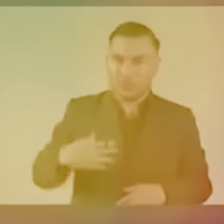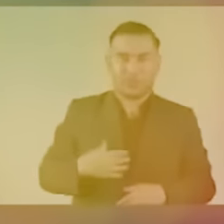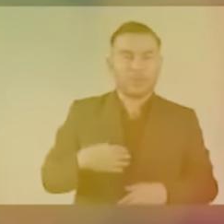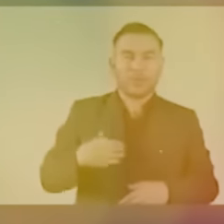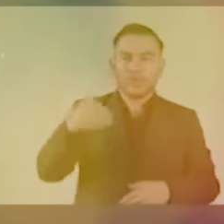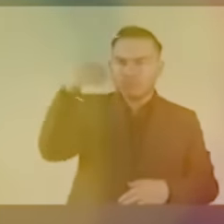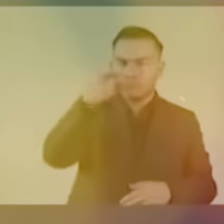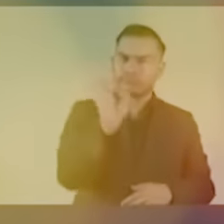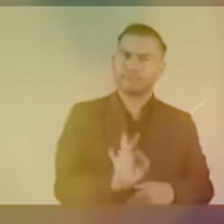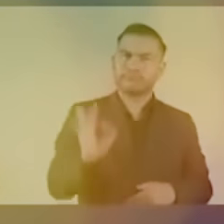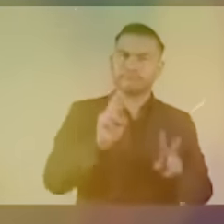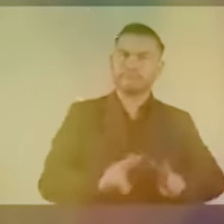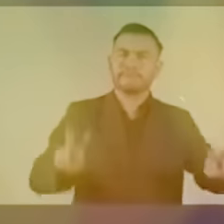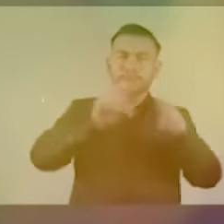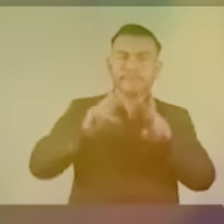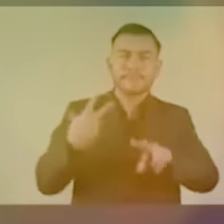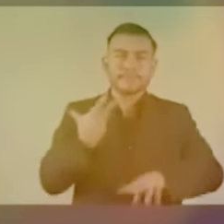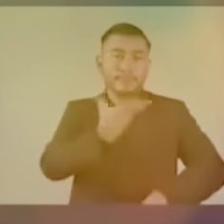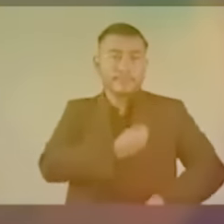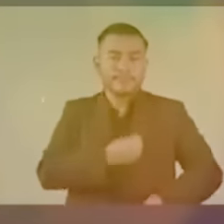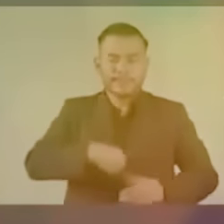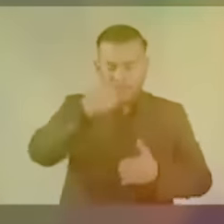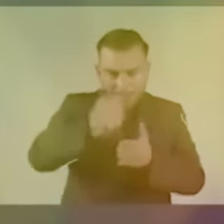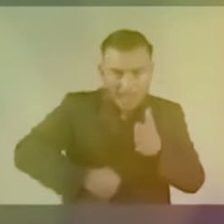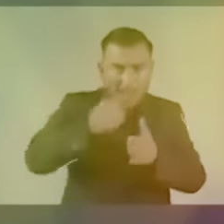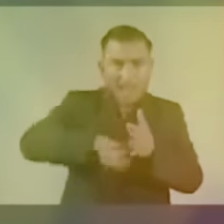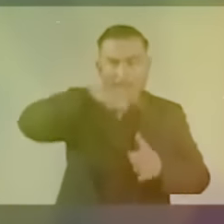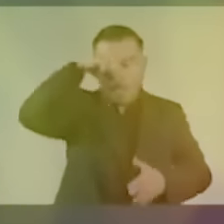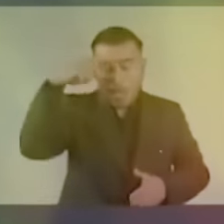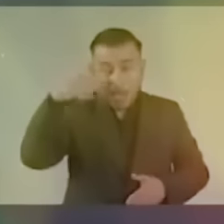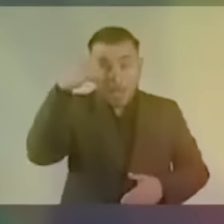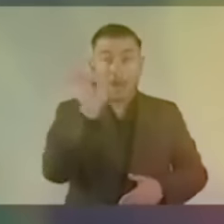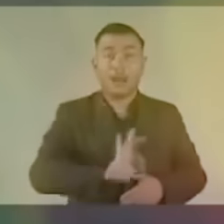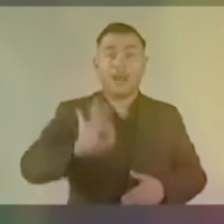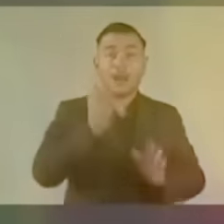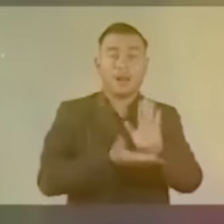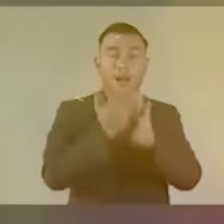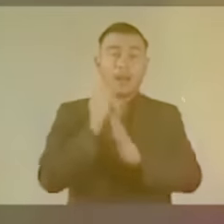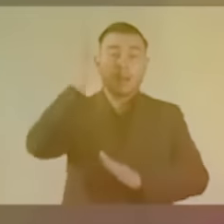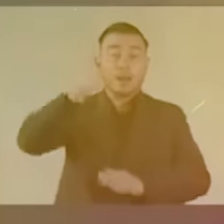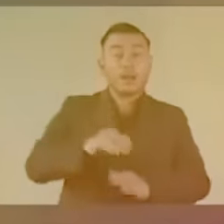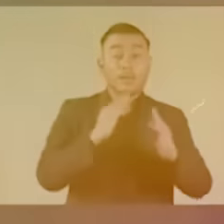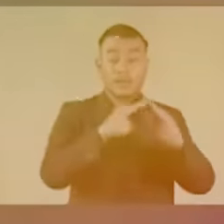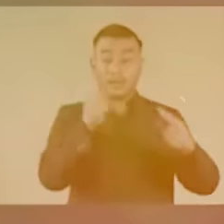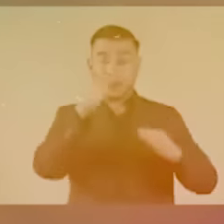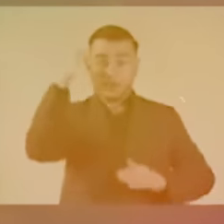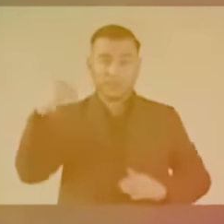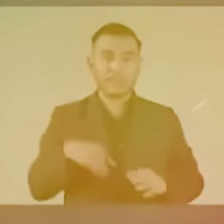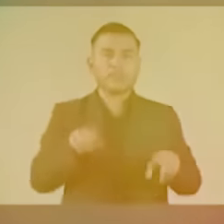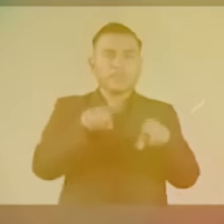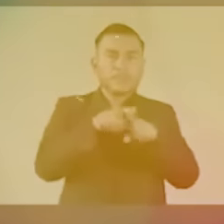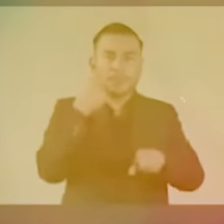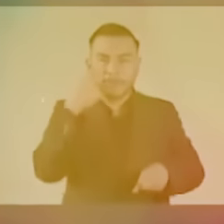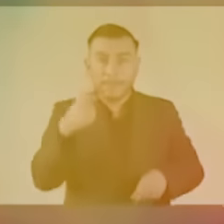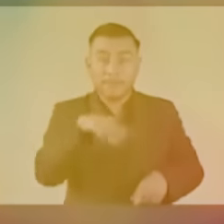de decir nosotros mismos que vamos a trabajar el doble para sacar nuestro país adelante. Nuestros hermanos en el exterior que tanto nos envían a El